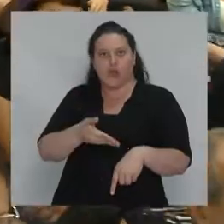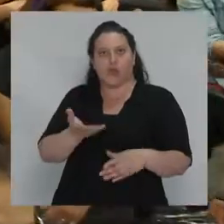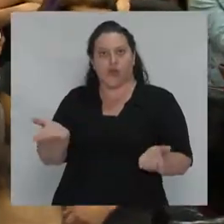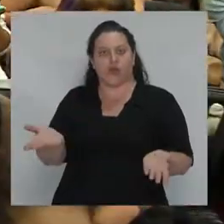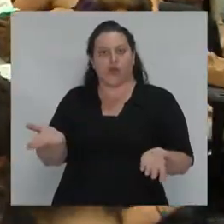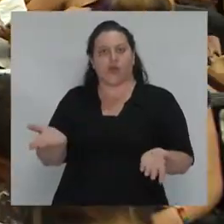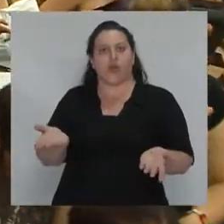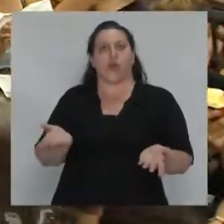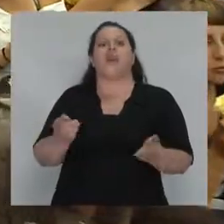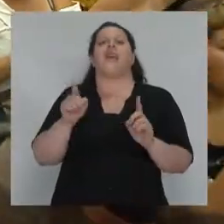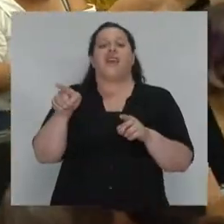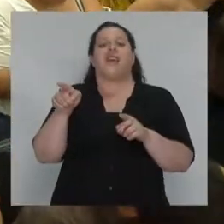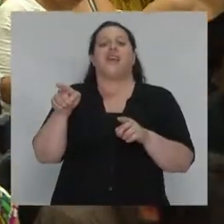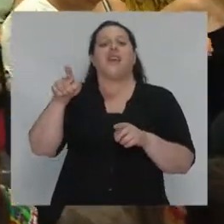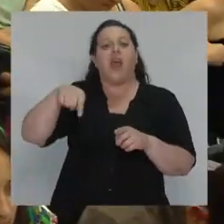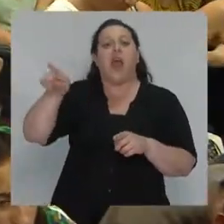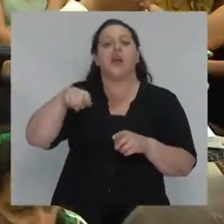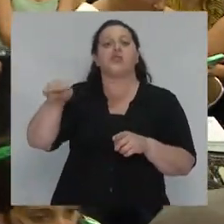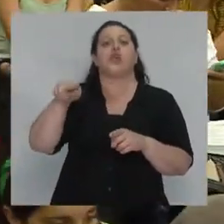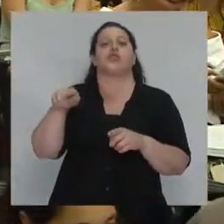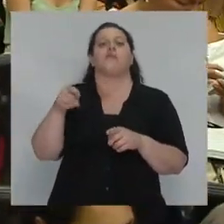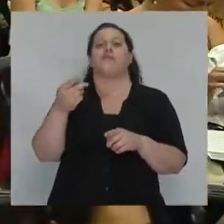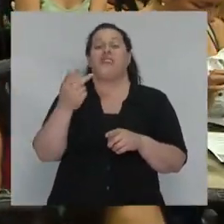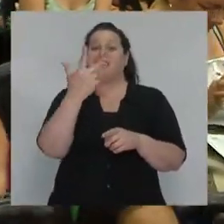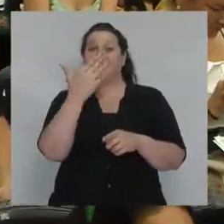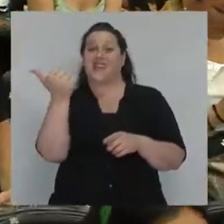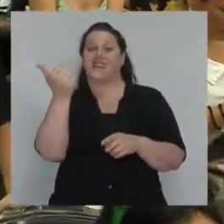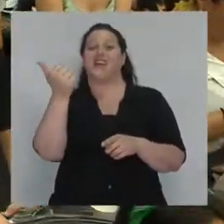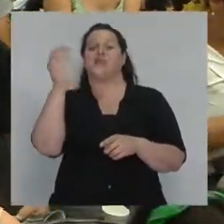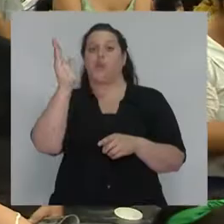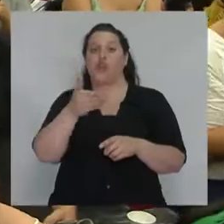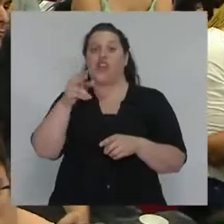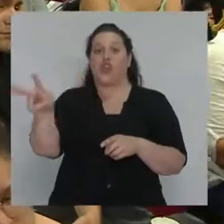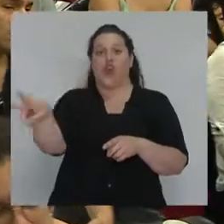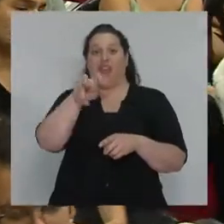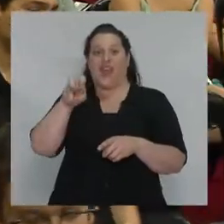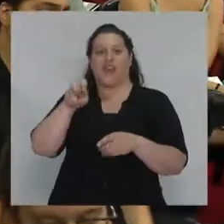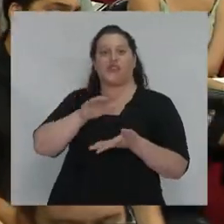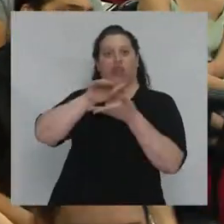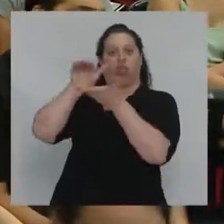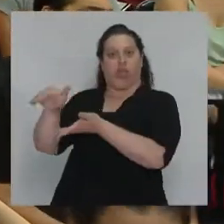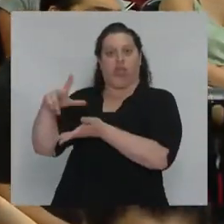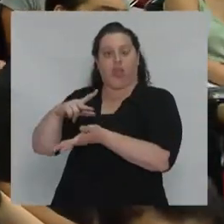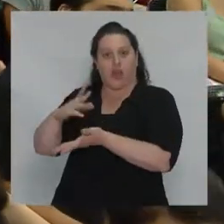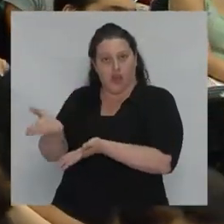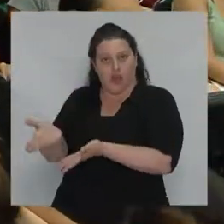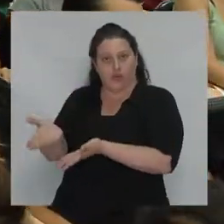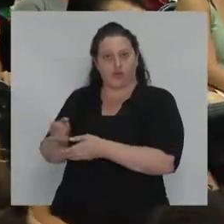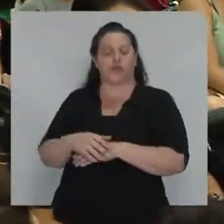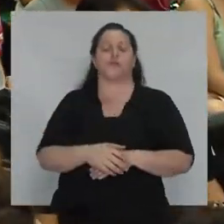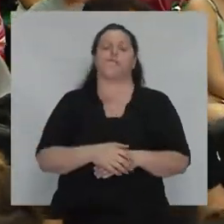ricos tienen el 36% del ingreso. Hago esta distinción